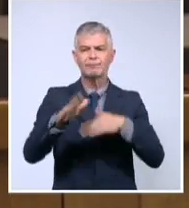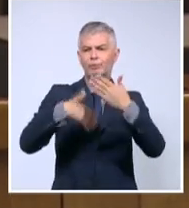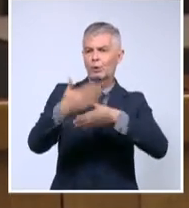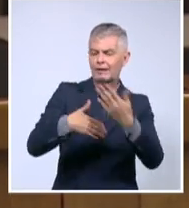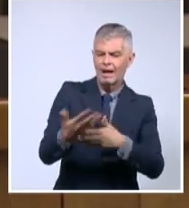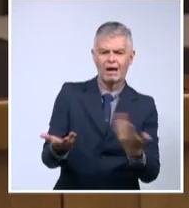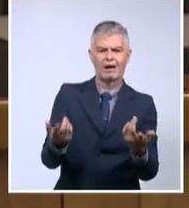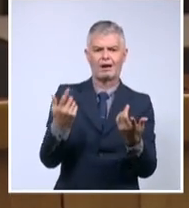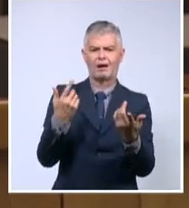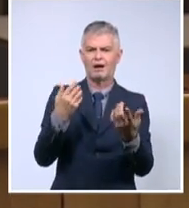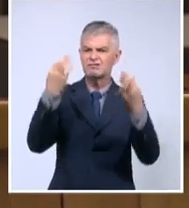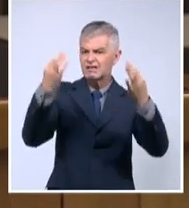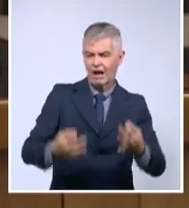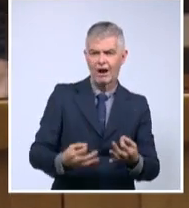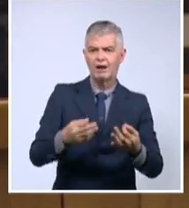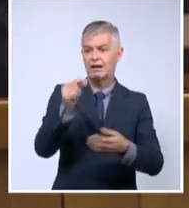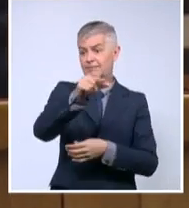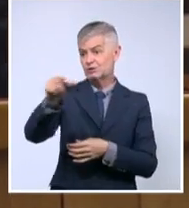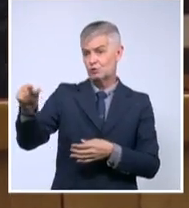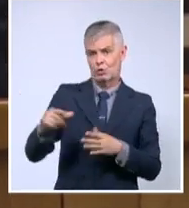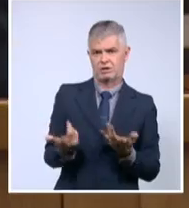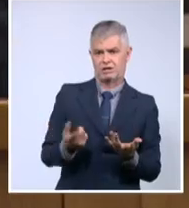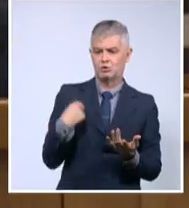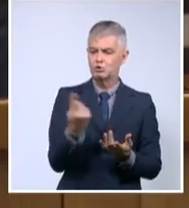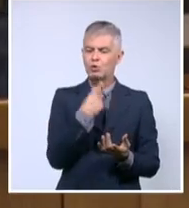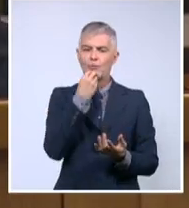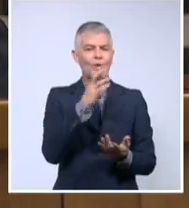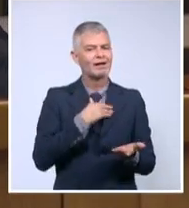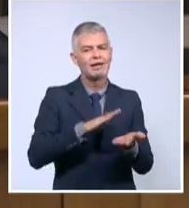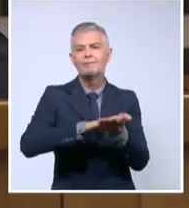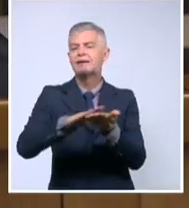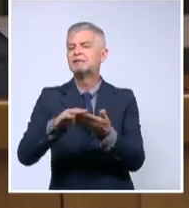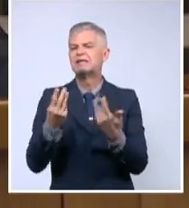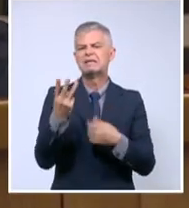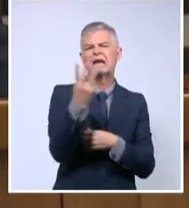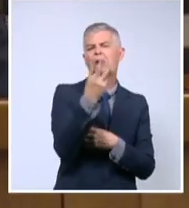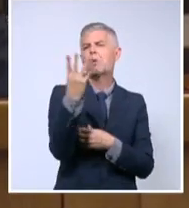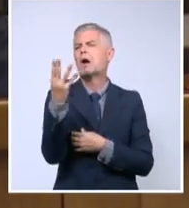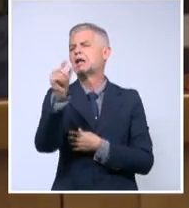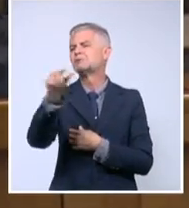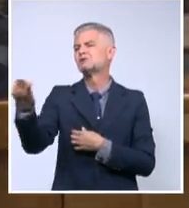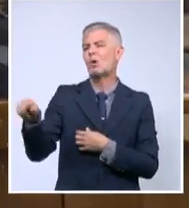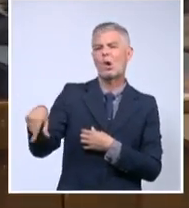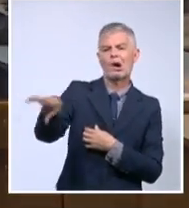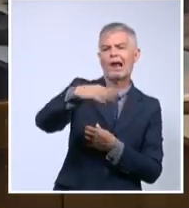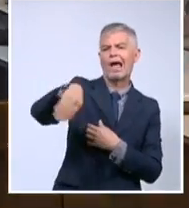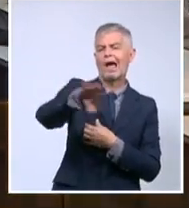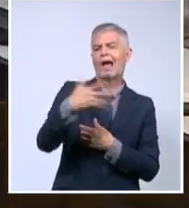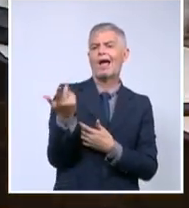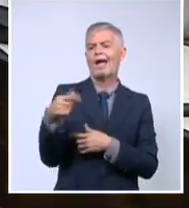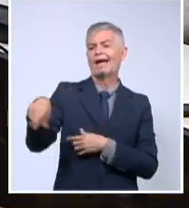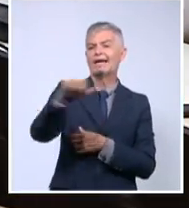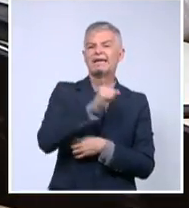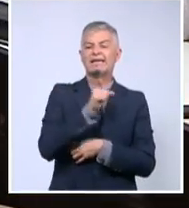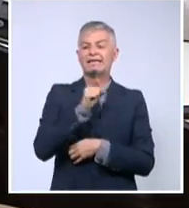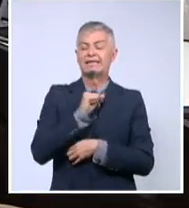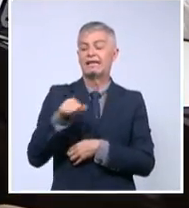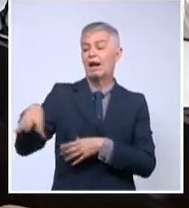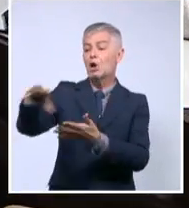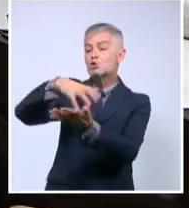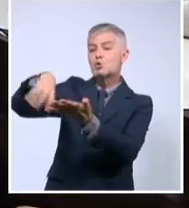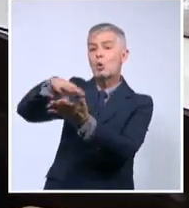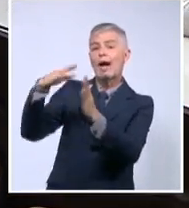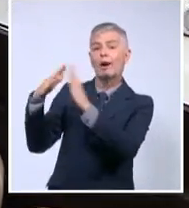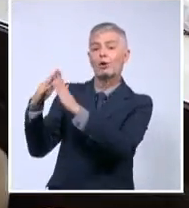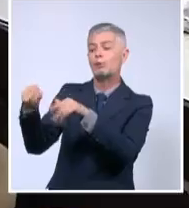de nuestra gente. No podemos permitir que 3 o 4 provocadores nos conviertan una zona comunitaria